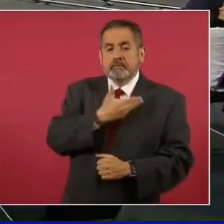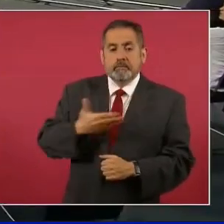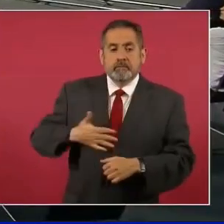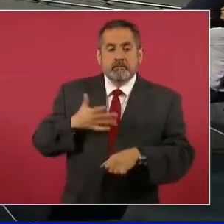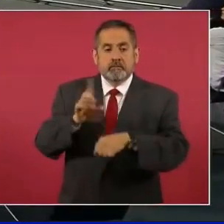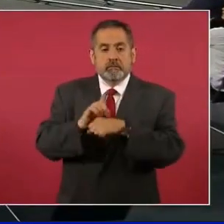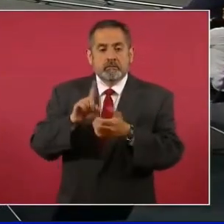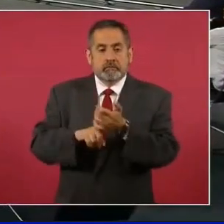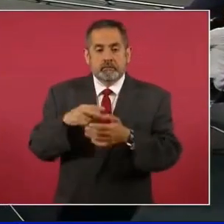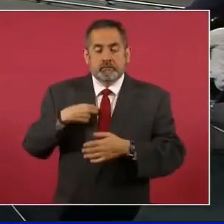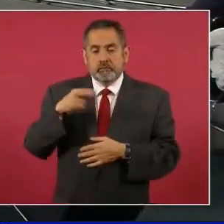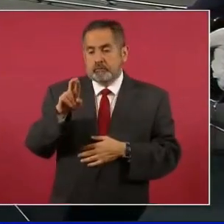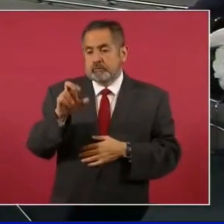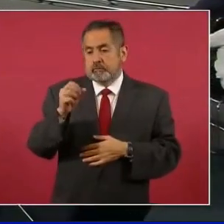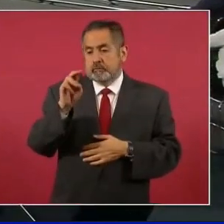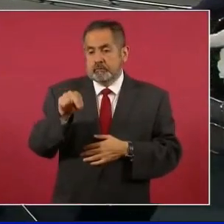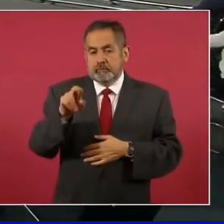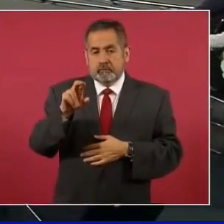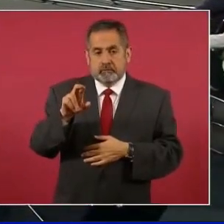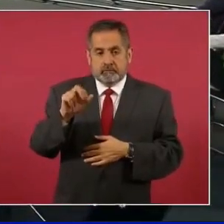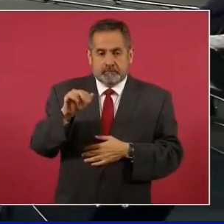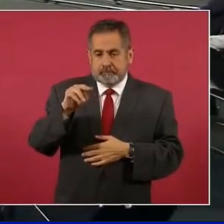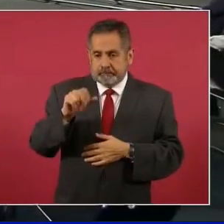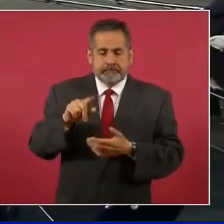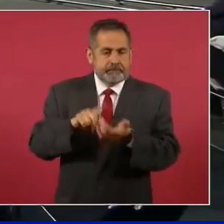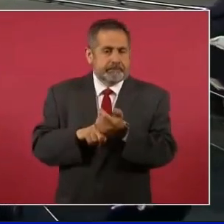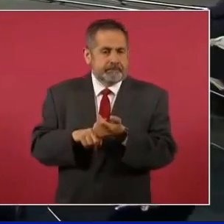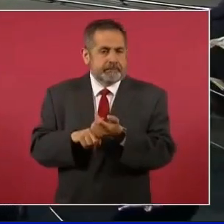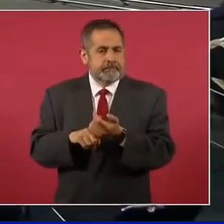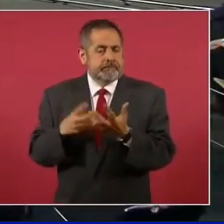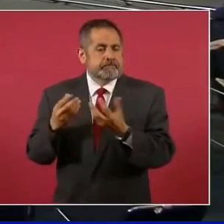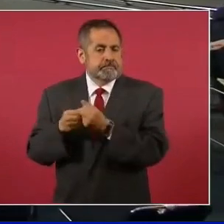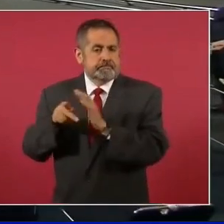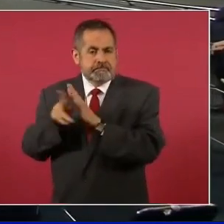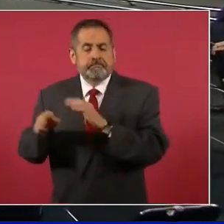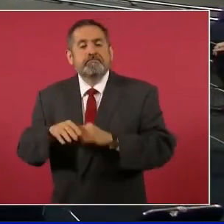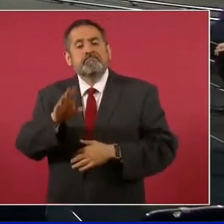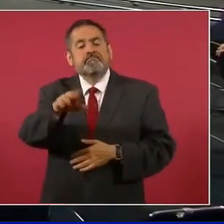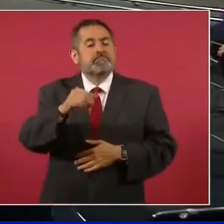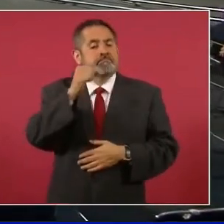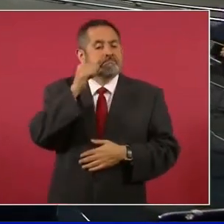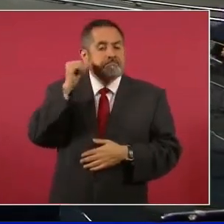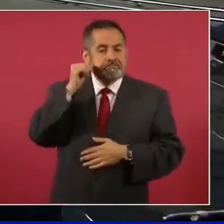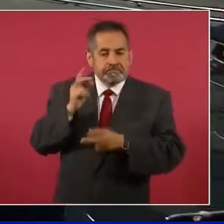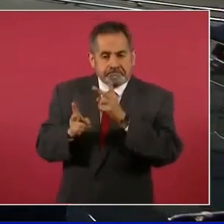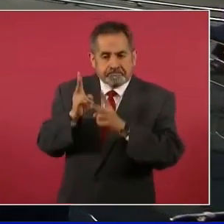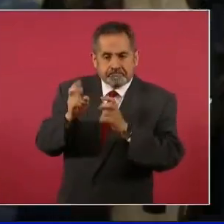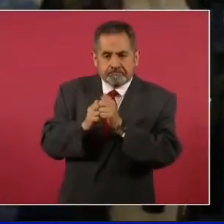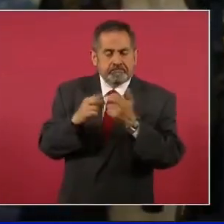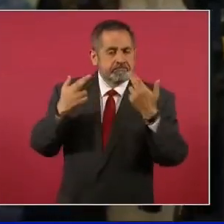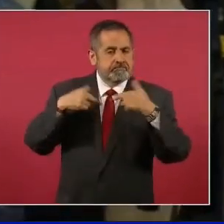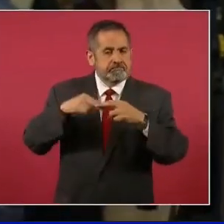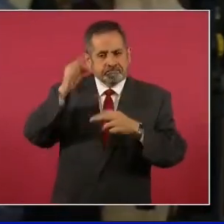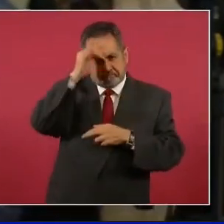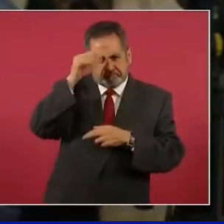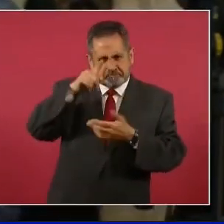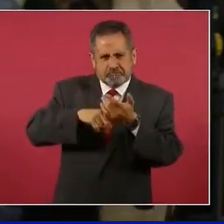Lo saluda Ramón Ramírez Gutiérrez de Noticieros El Reloj en la Tlaxiaqueña. El día de ayer platicaba con un maestro en filosofía de la tercera